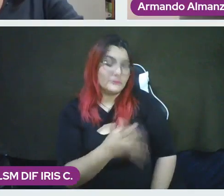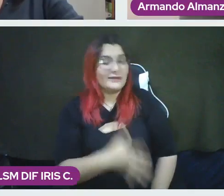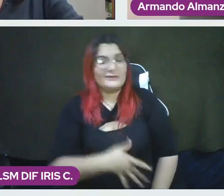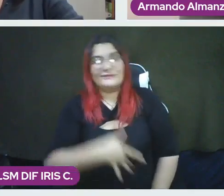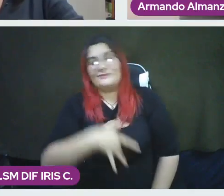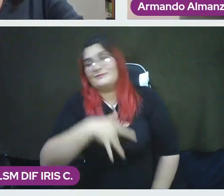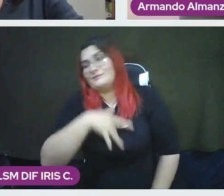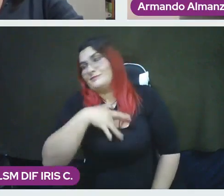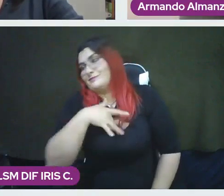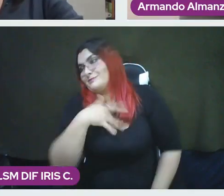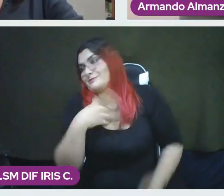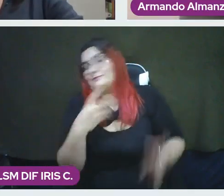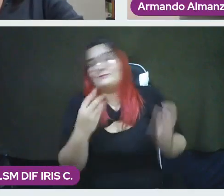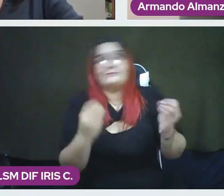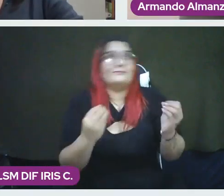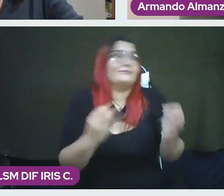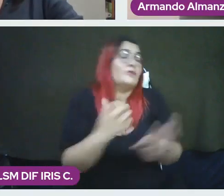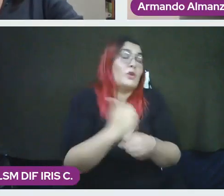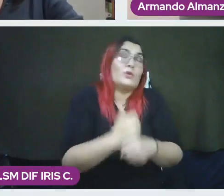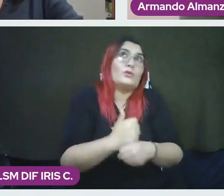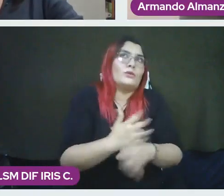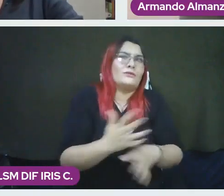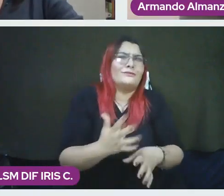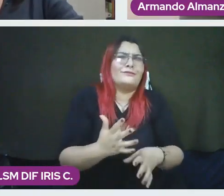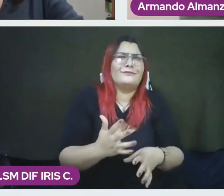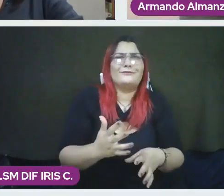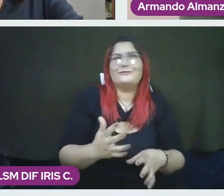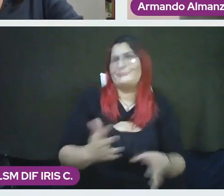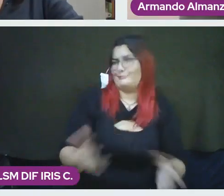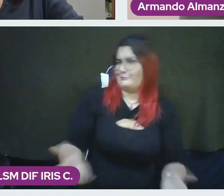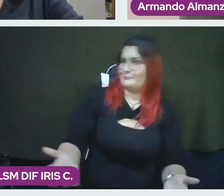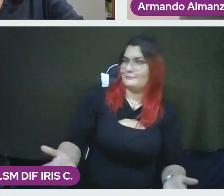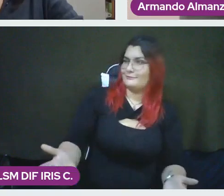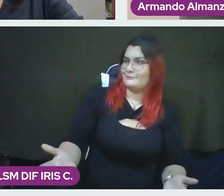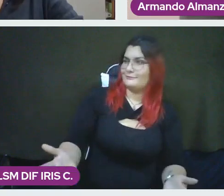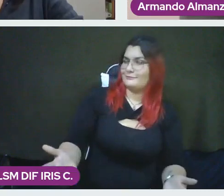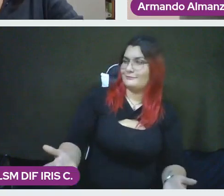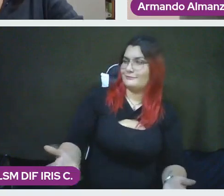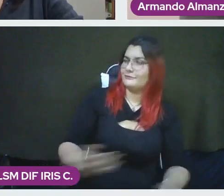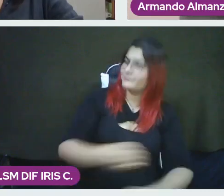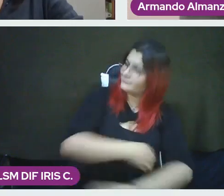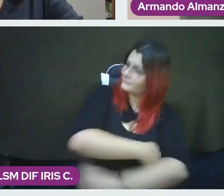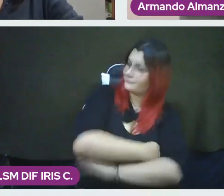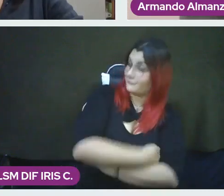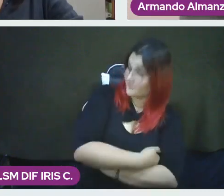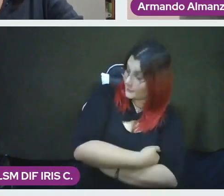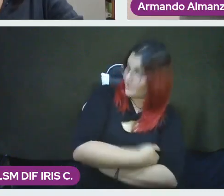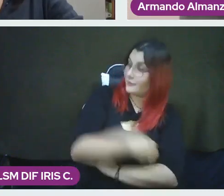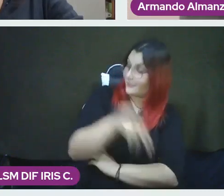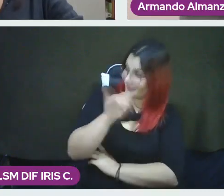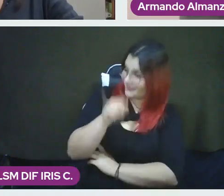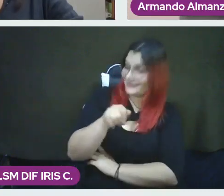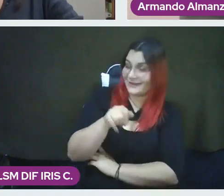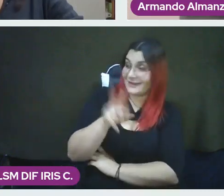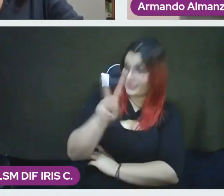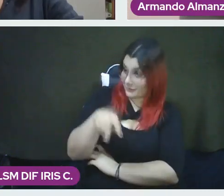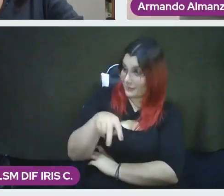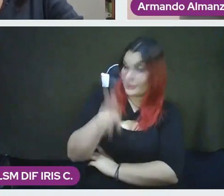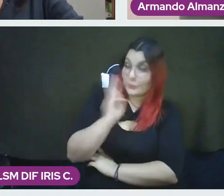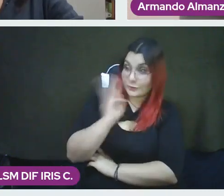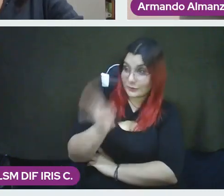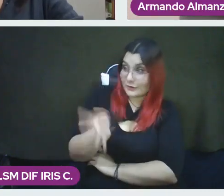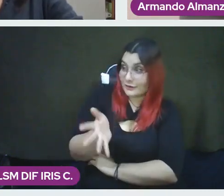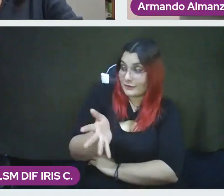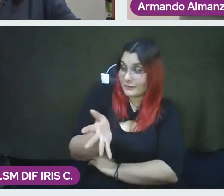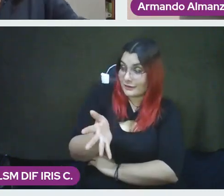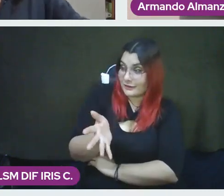lo siento mucho, no sabes cuánto lo siento. Y se le quedó viendo y le dijo, sí, lo sientes mucho. ¿Y por qué lo sientes? Pues ni conoces a mi